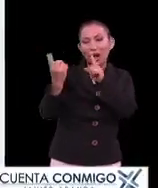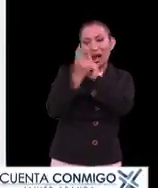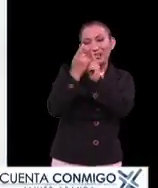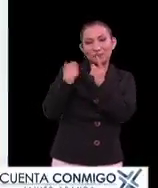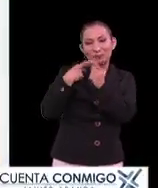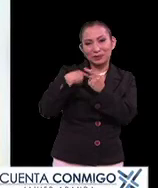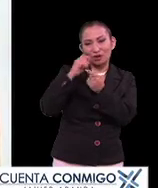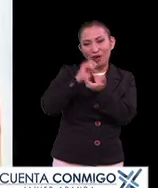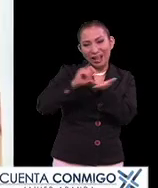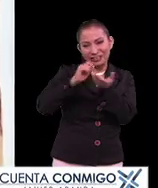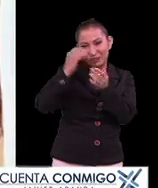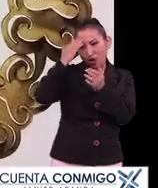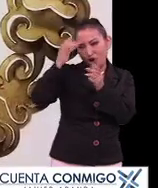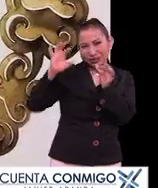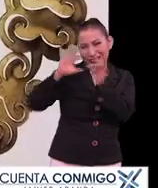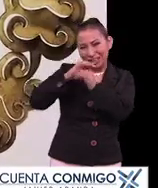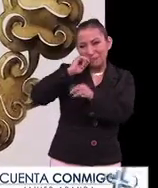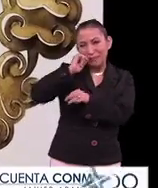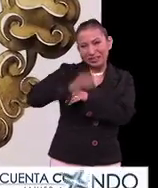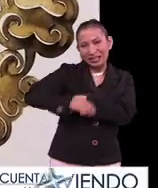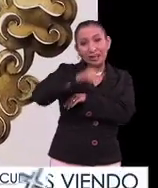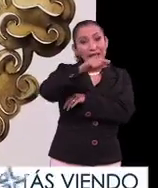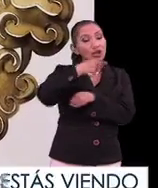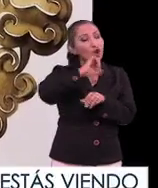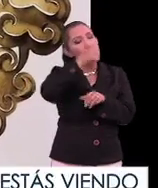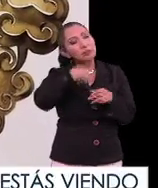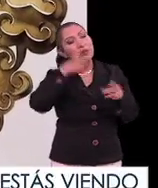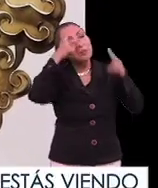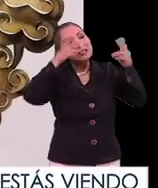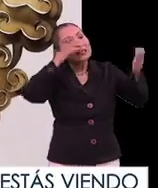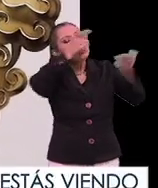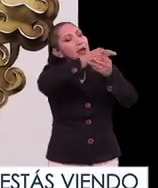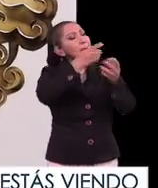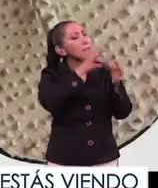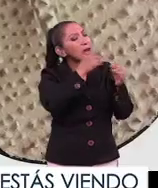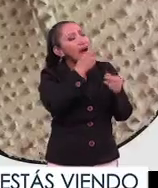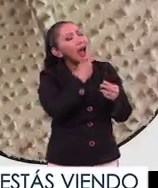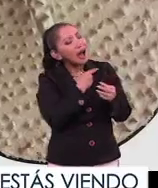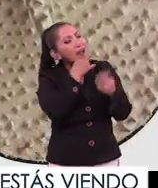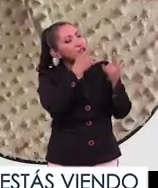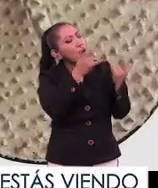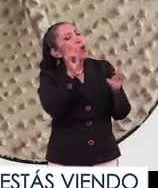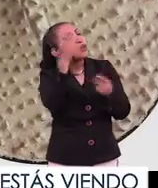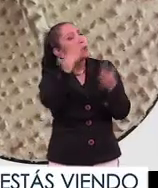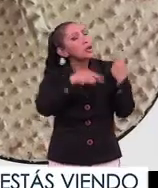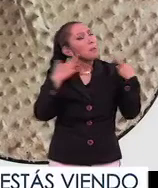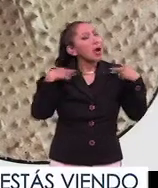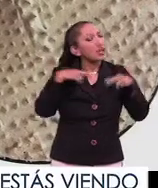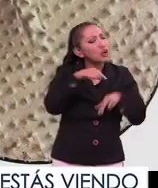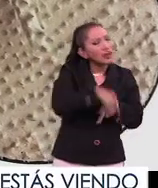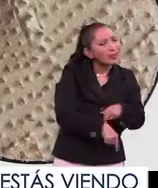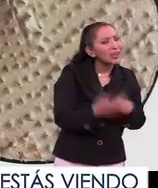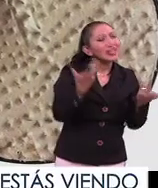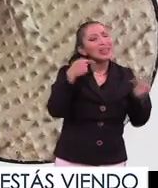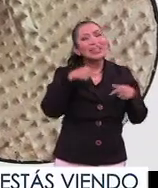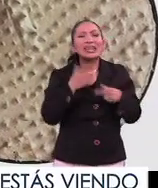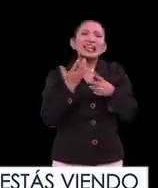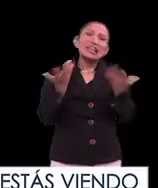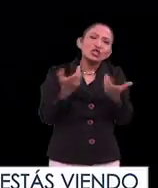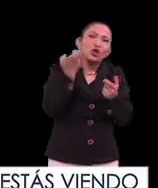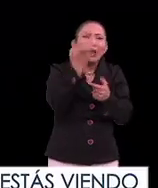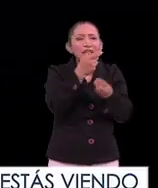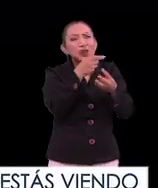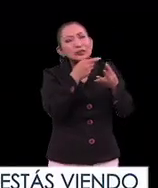mismos autores, y la gente que íbamos a ver, ¿no? También que platicaba cuando vino el maestro Toledo, cuando estuvo